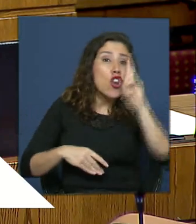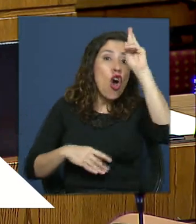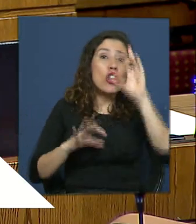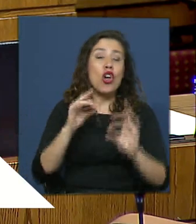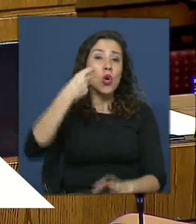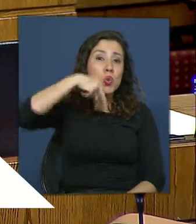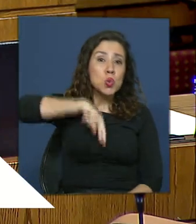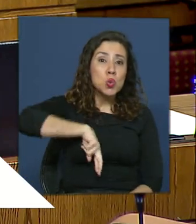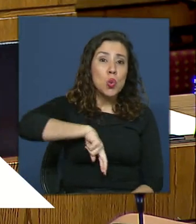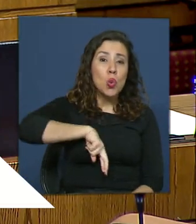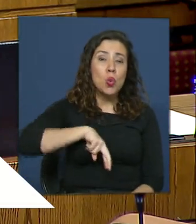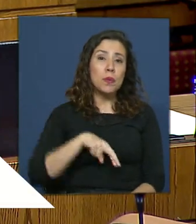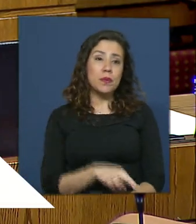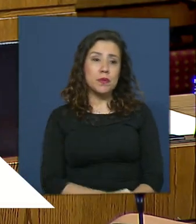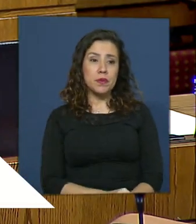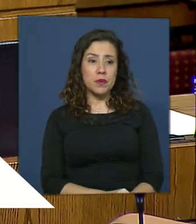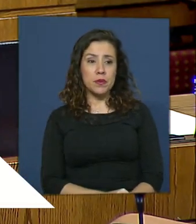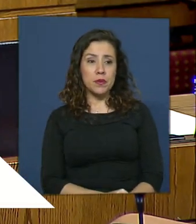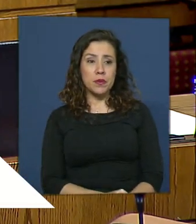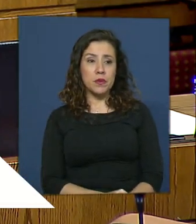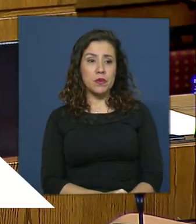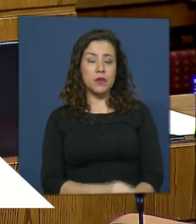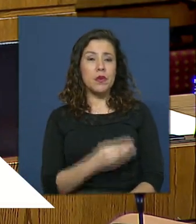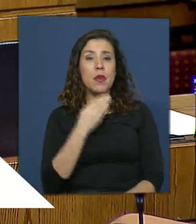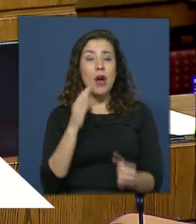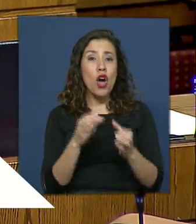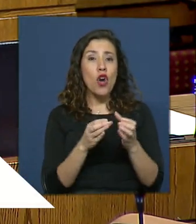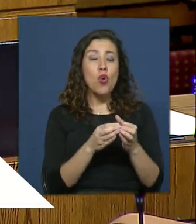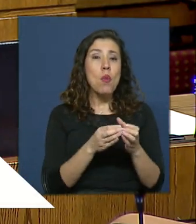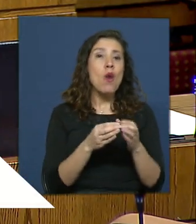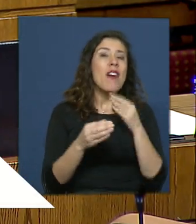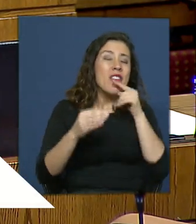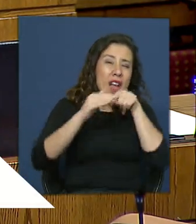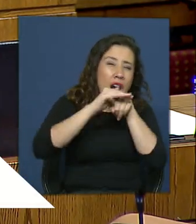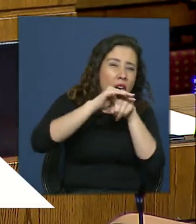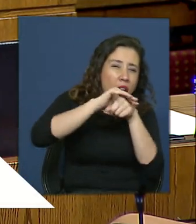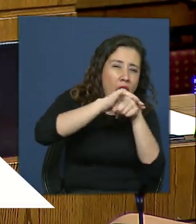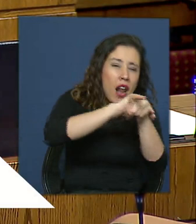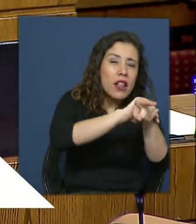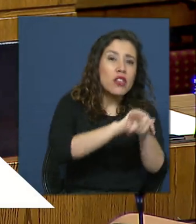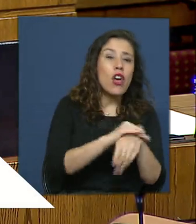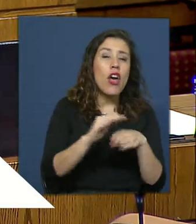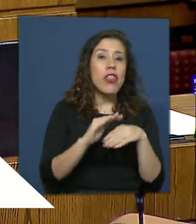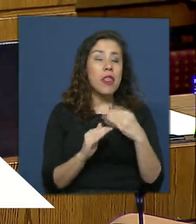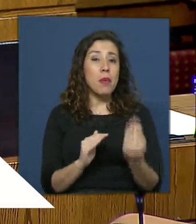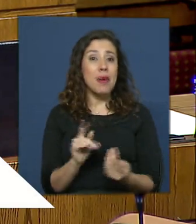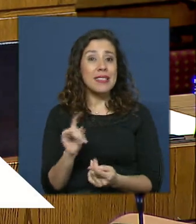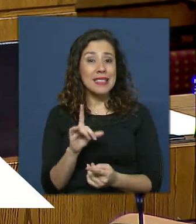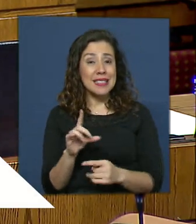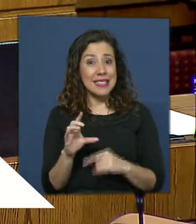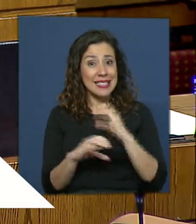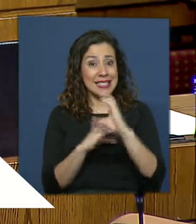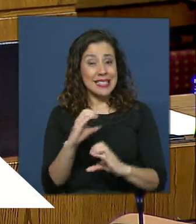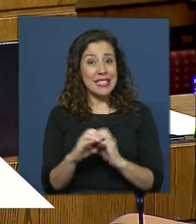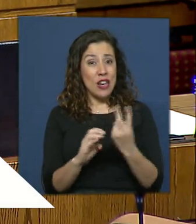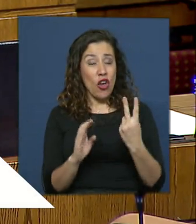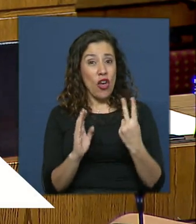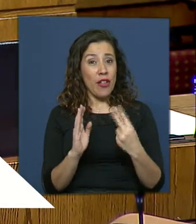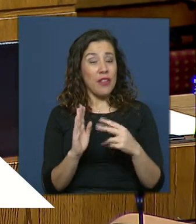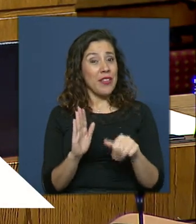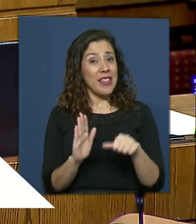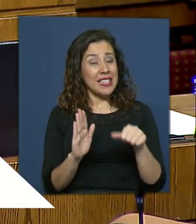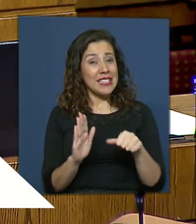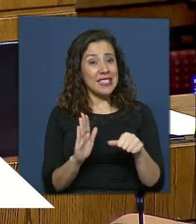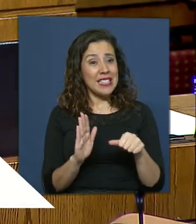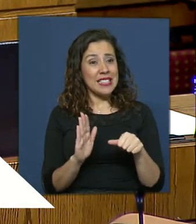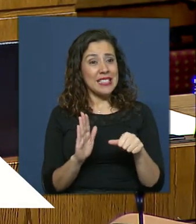sur, así como también con grupos interiores. A contar del siglo XVI, a estas poblaciones costeras se